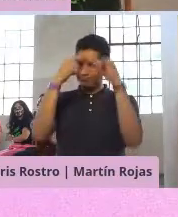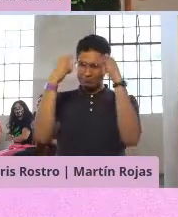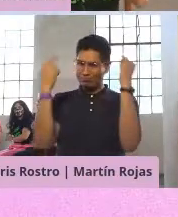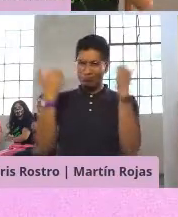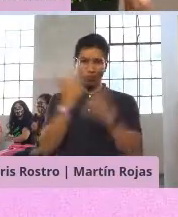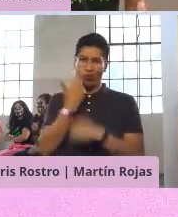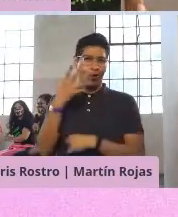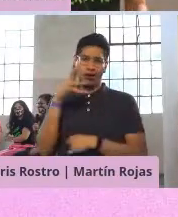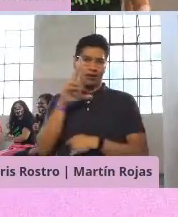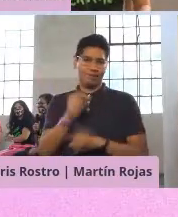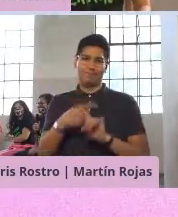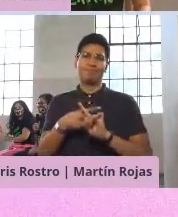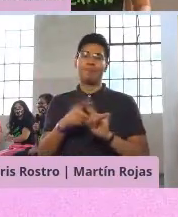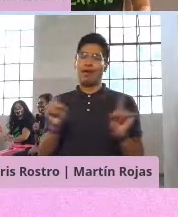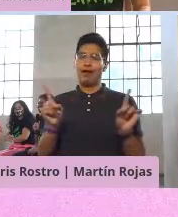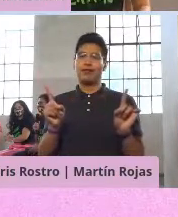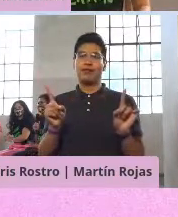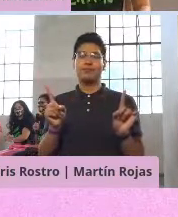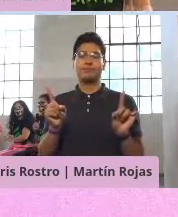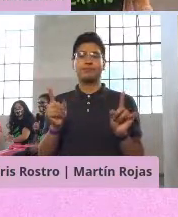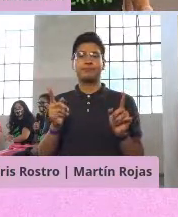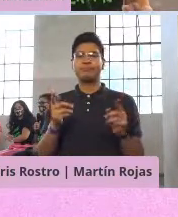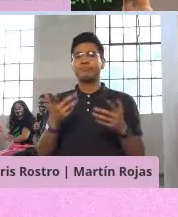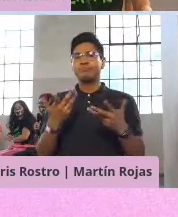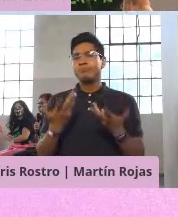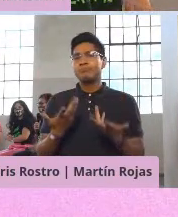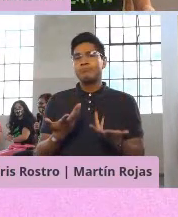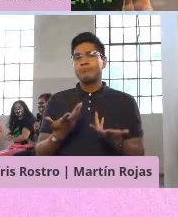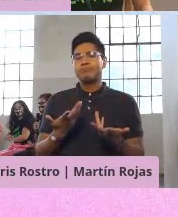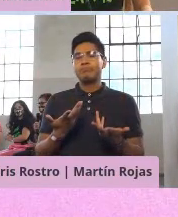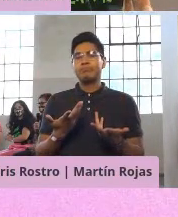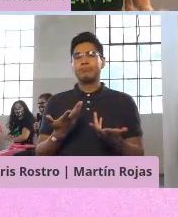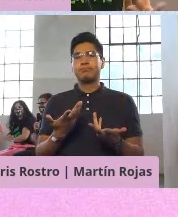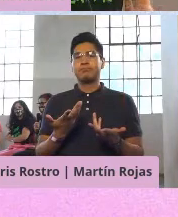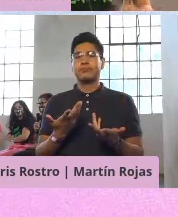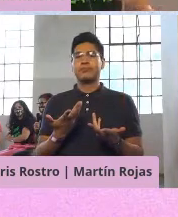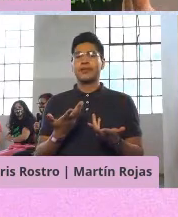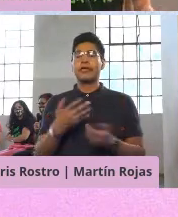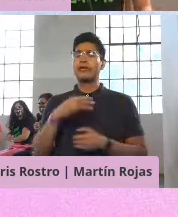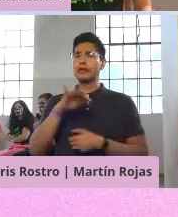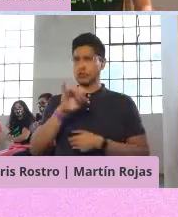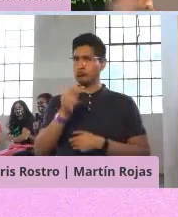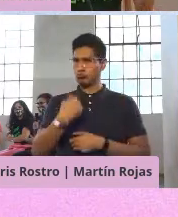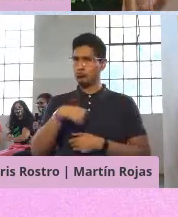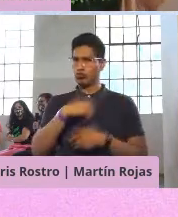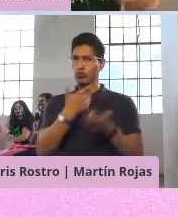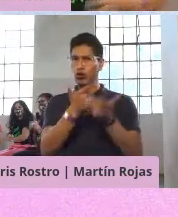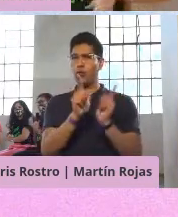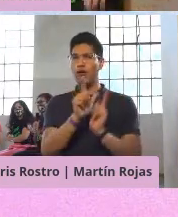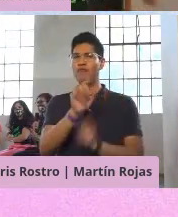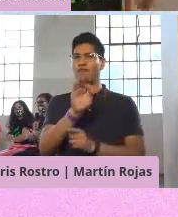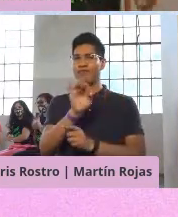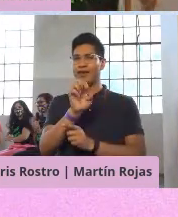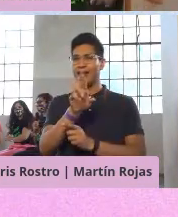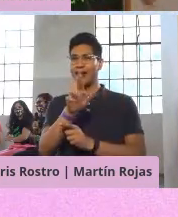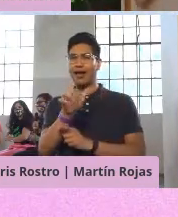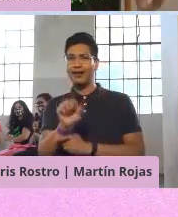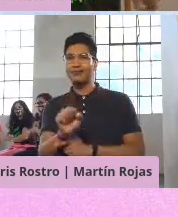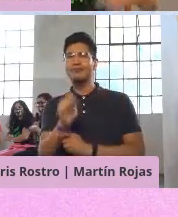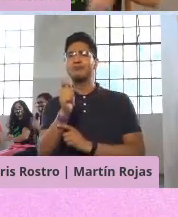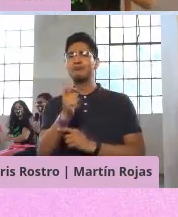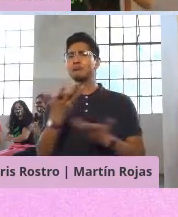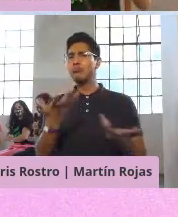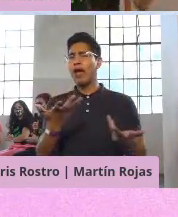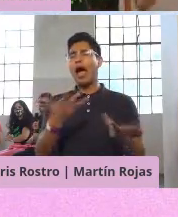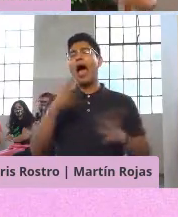ahí. Y, o sea, creo que las fieras seguimos cayendo, o al menos yo sigo cayendo